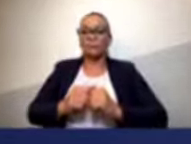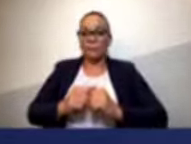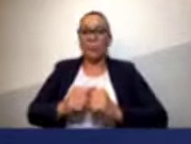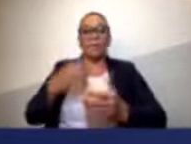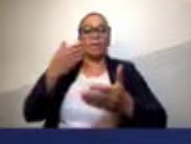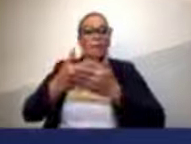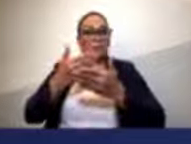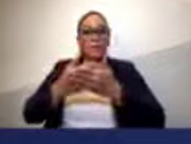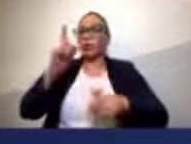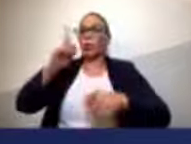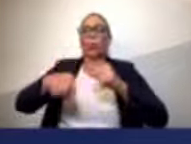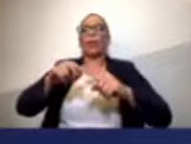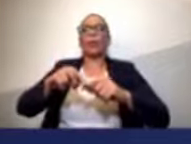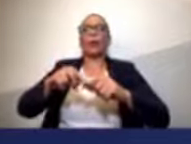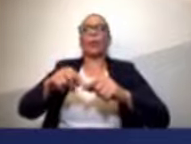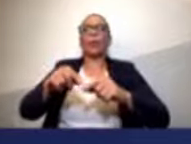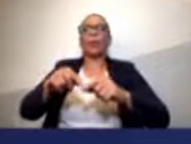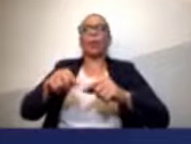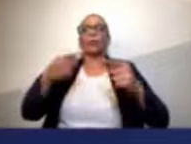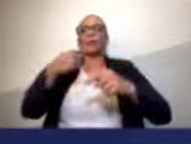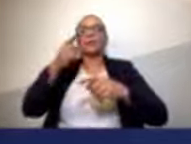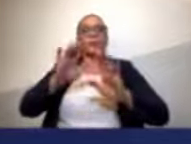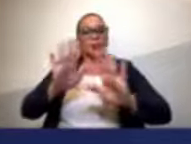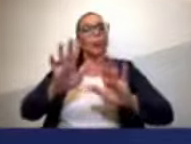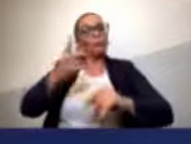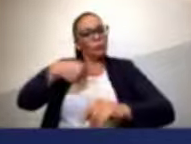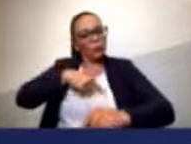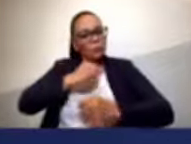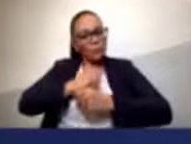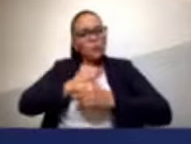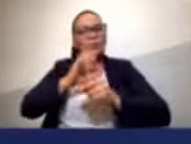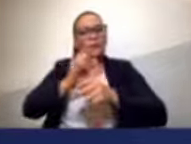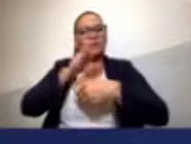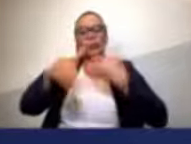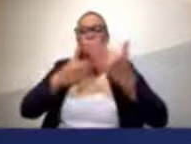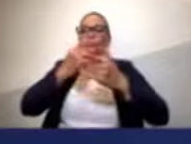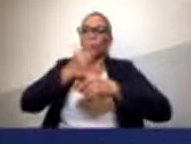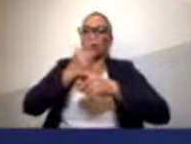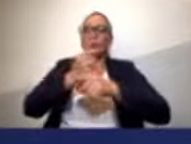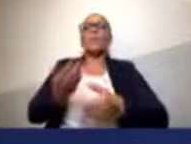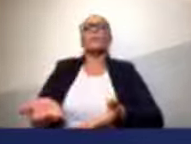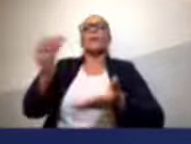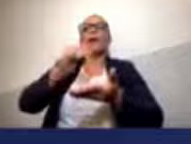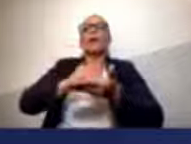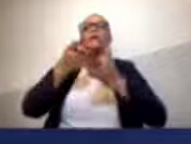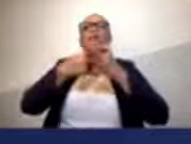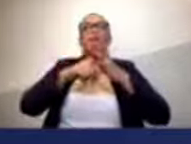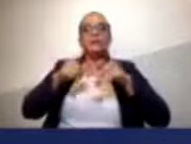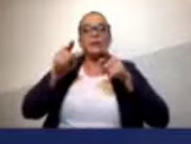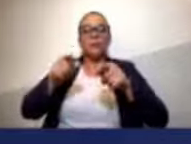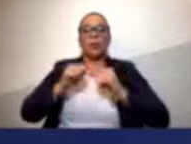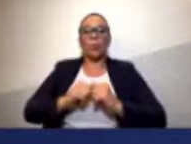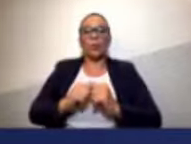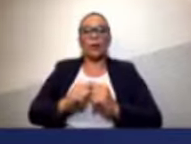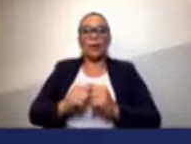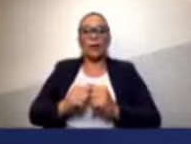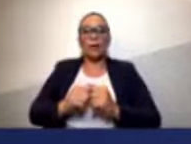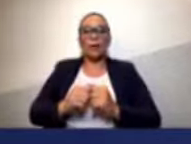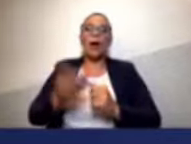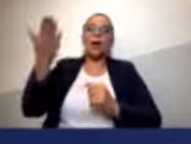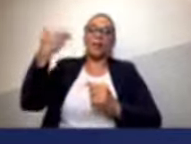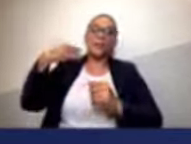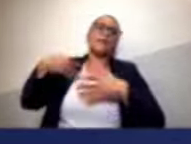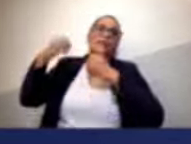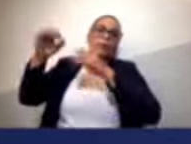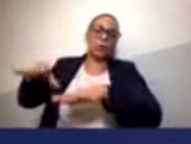incontrovertible, de que estamos haciendo lo que hay que hacer para restaurar el abandonado